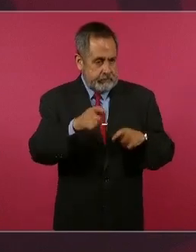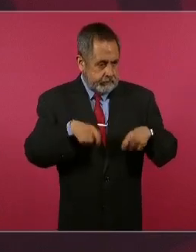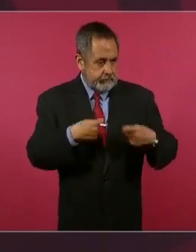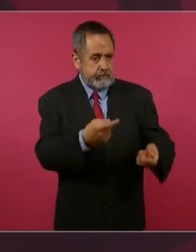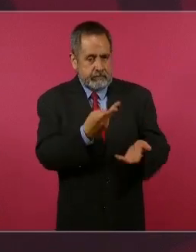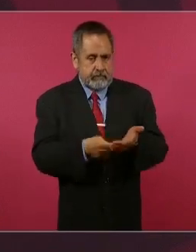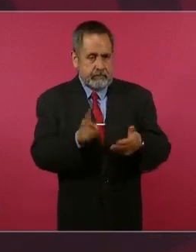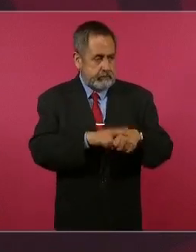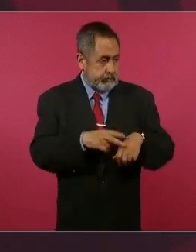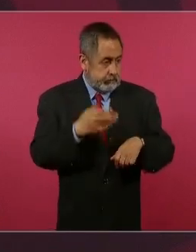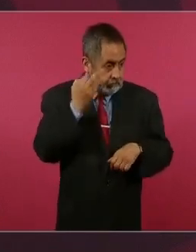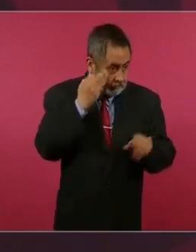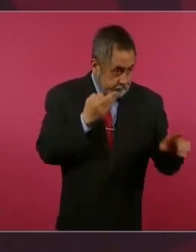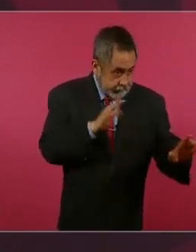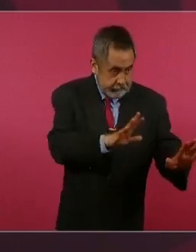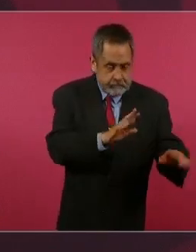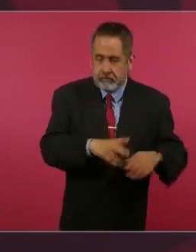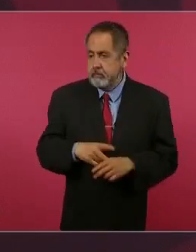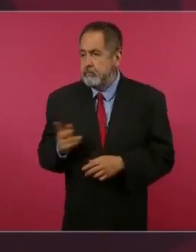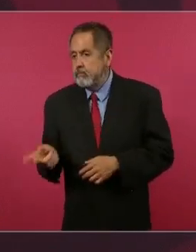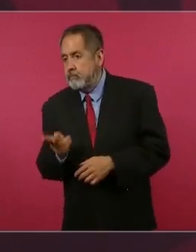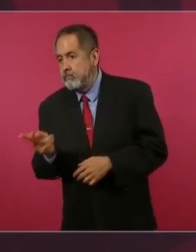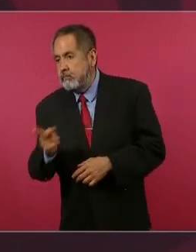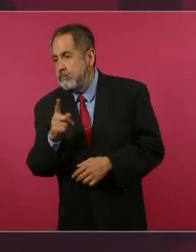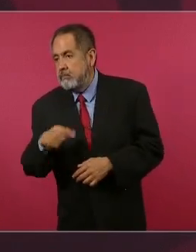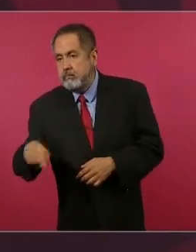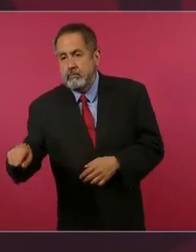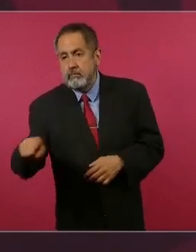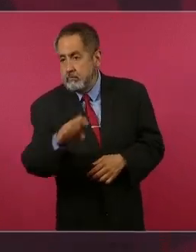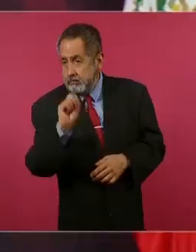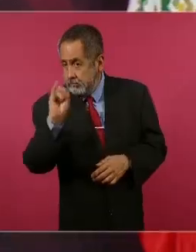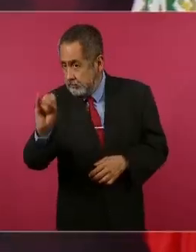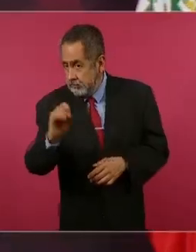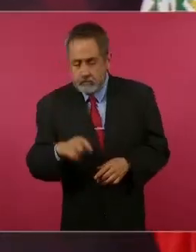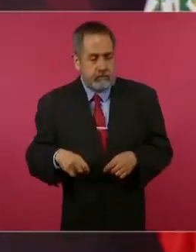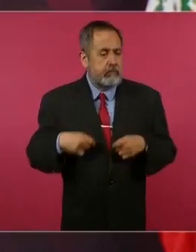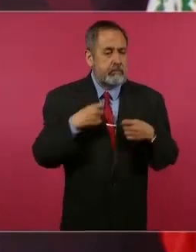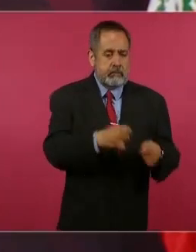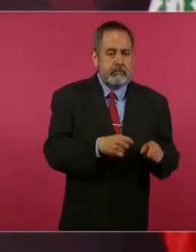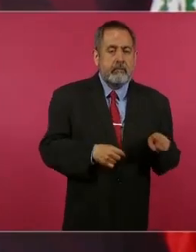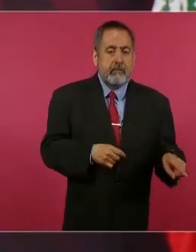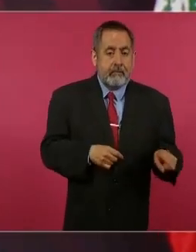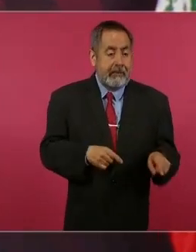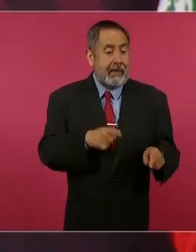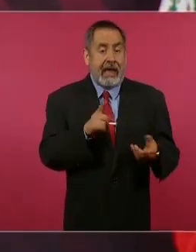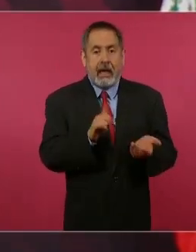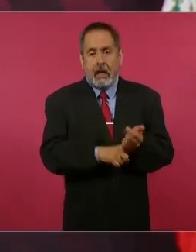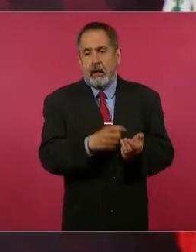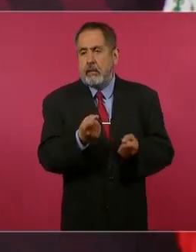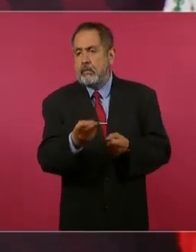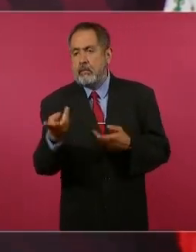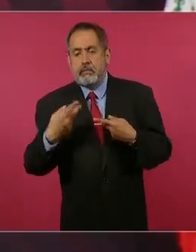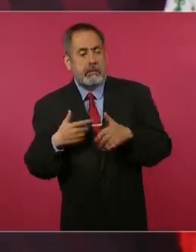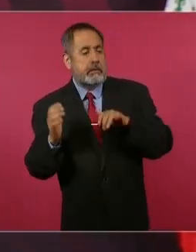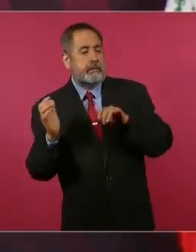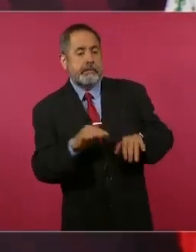con la gente porque era su única fuente de trabajo,